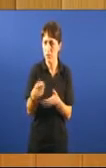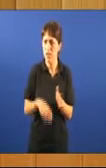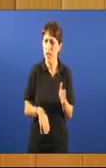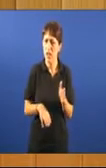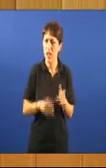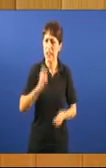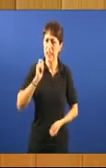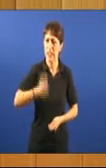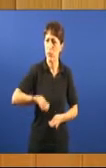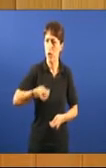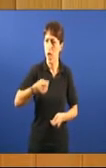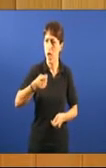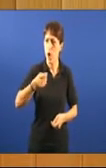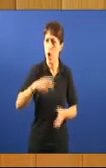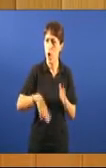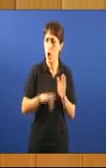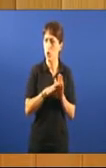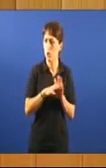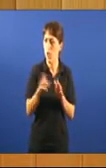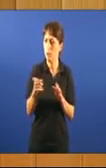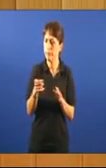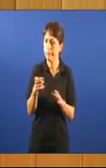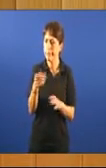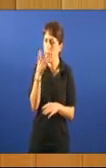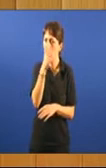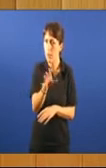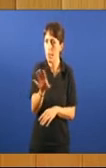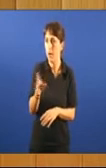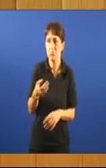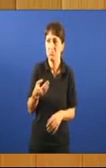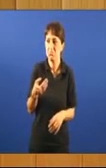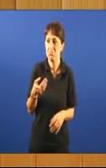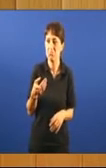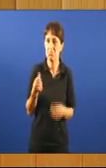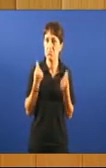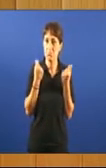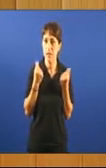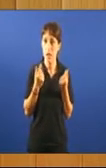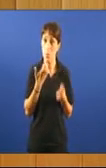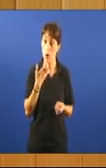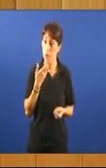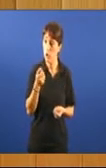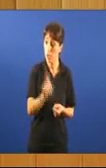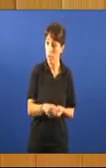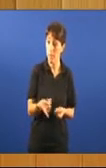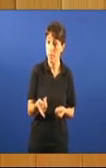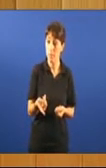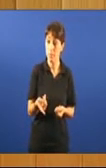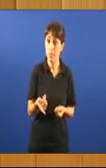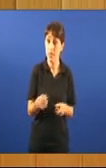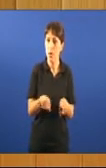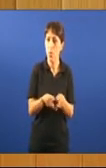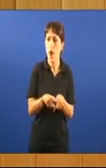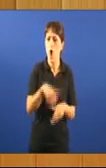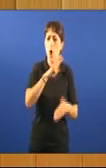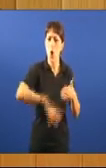defender os nosos enfermos. Ese é o problema, señor Feijóo. Podía recurrir á liberalización de horarios comerciais,